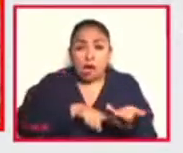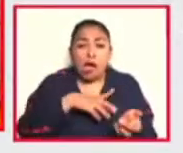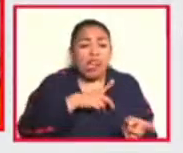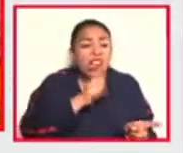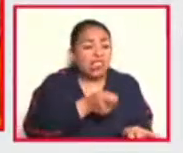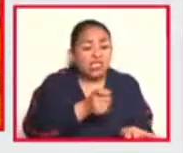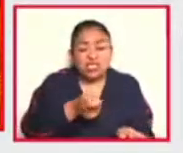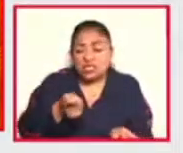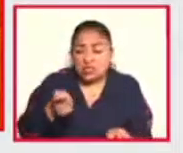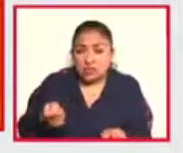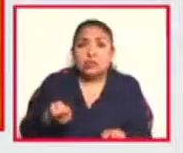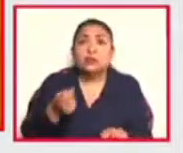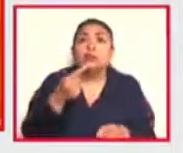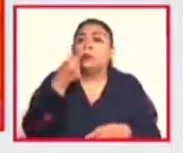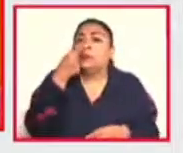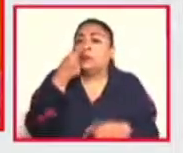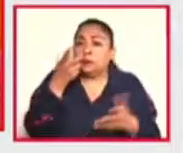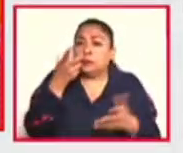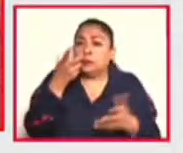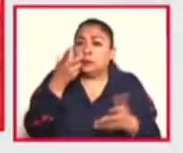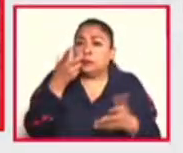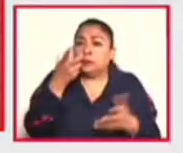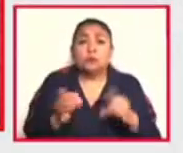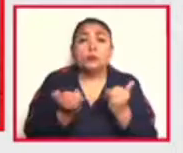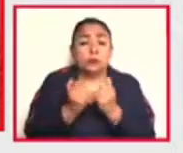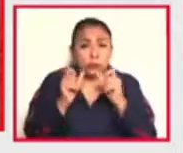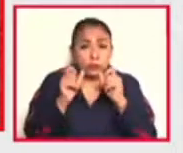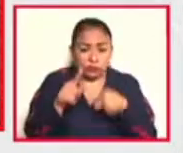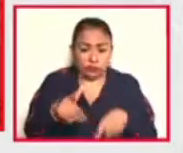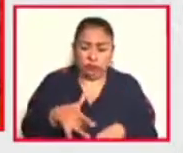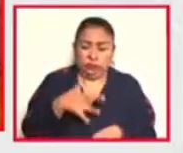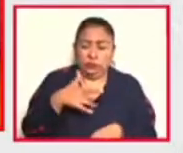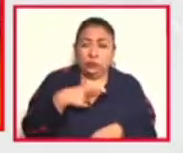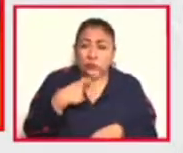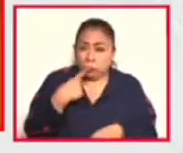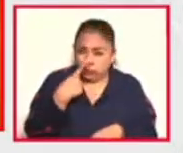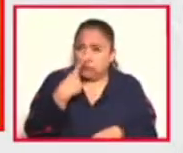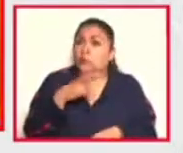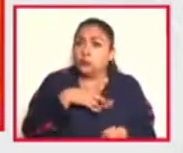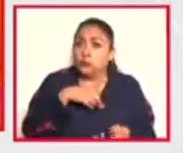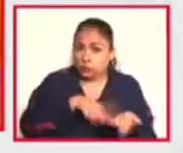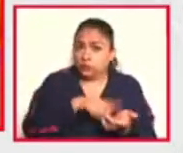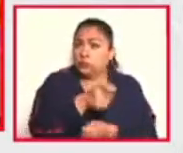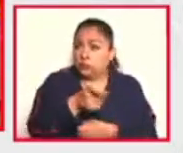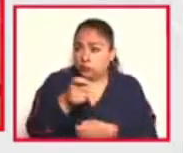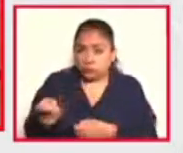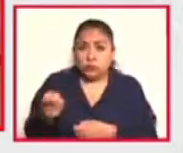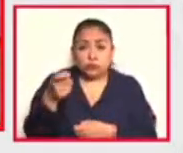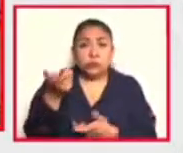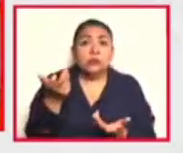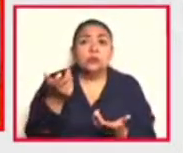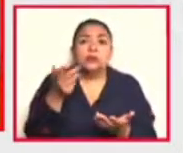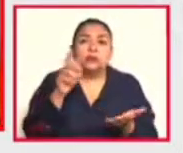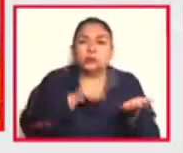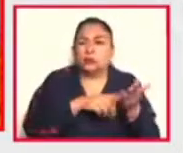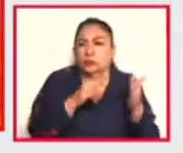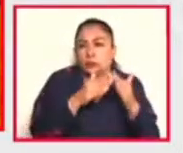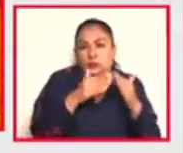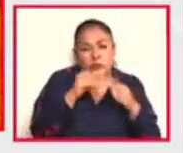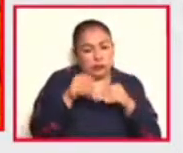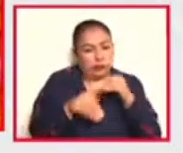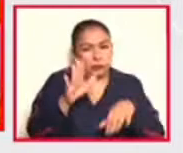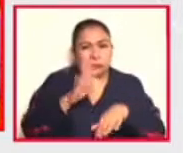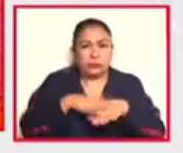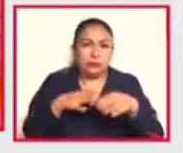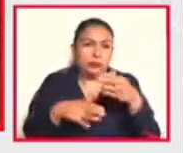que se sienten, y en una casa pues se combinan más elementos, de las que están cocinando, se siente el